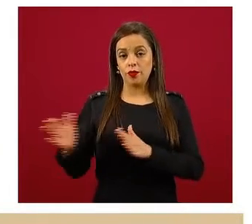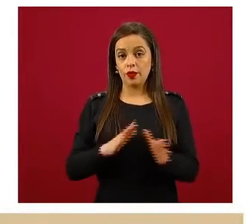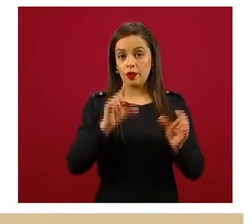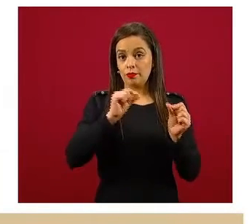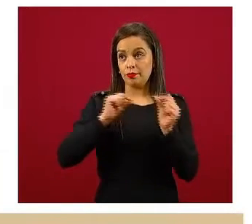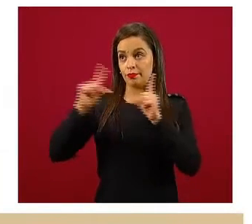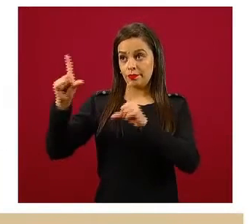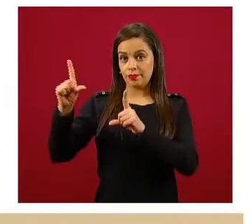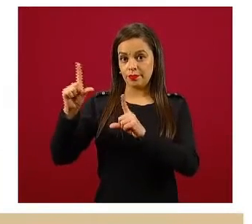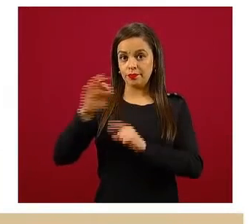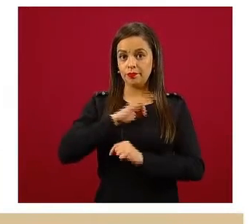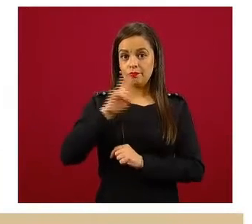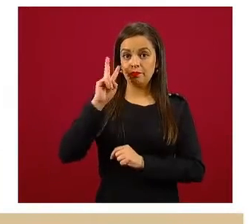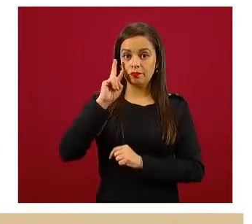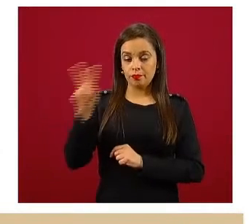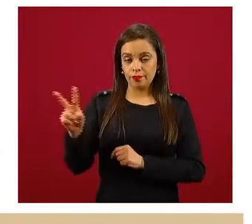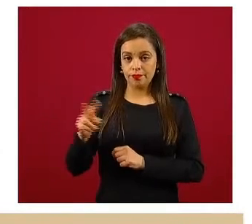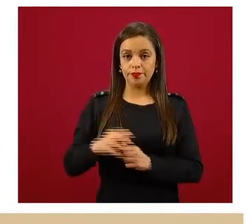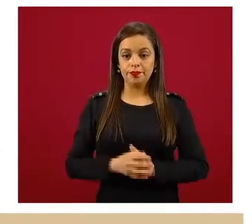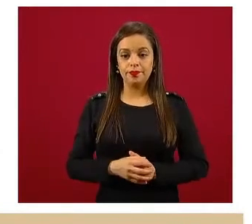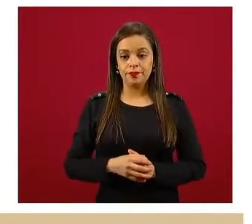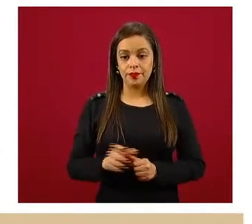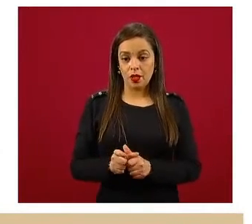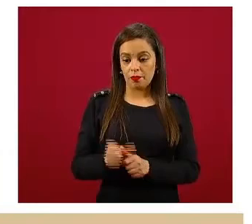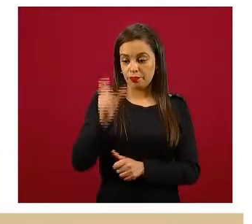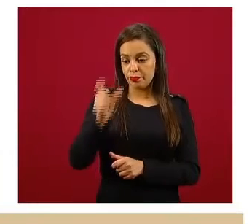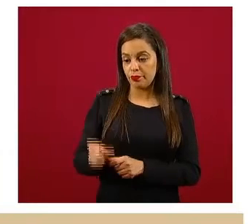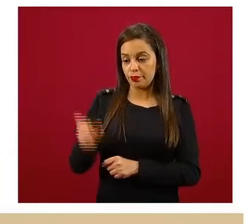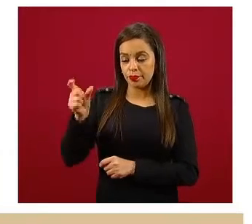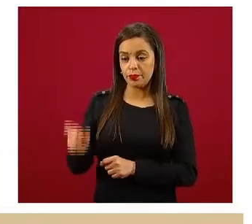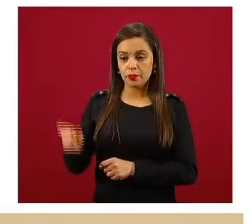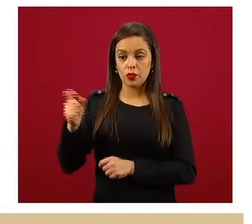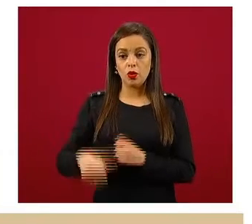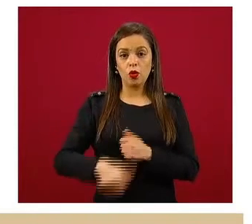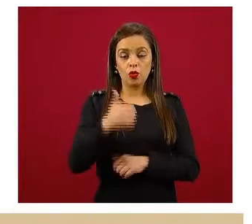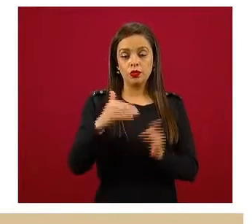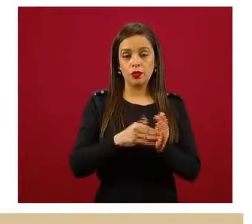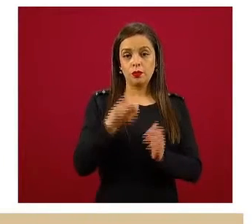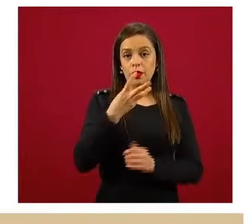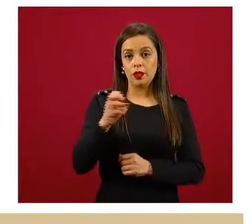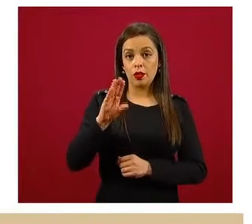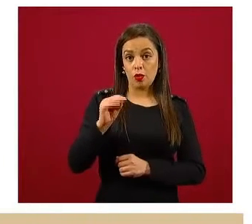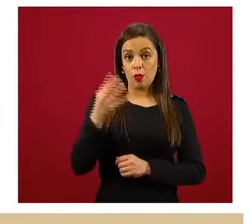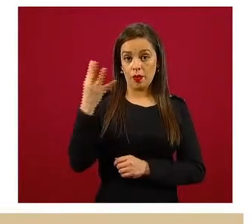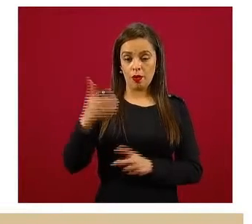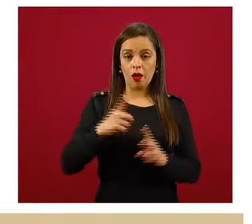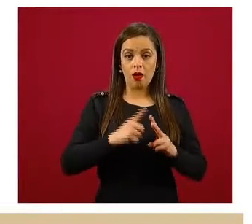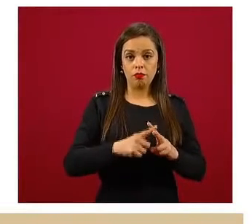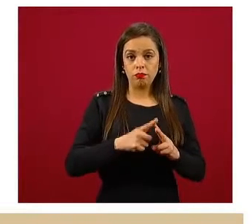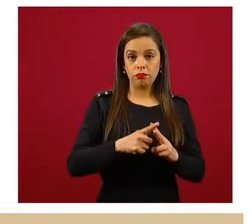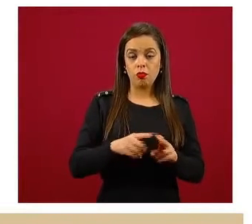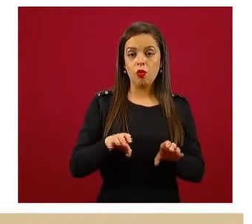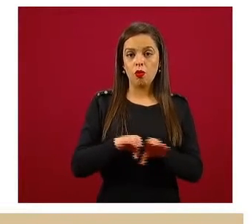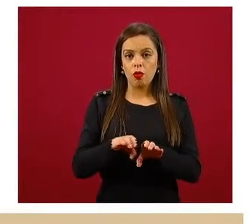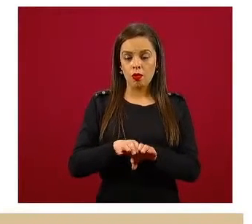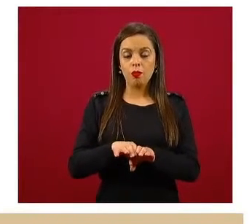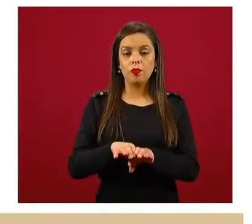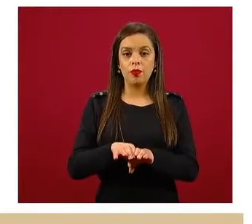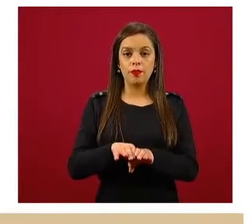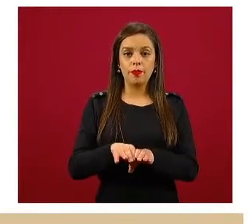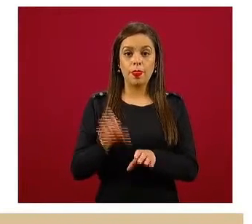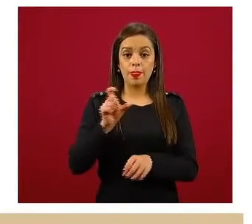ver la distribución de estos 11.394 casos en función de, al momento que